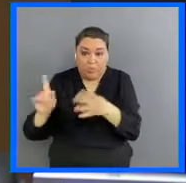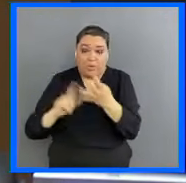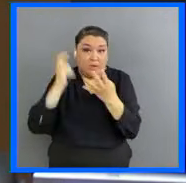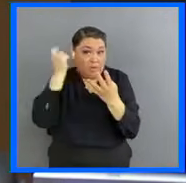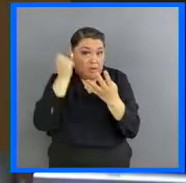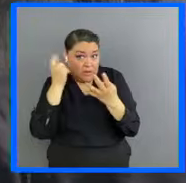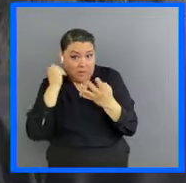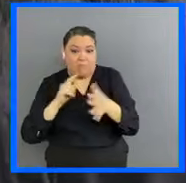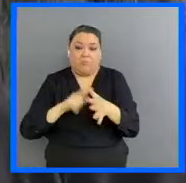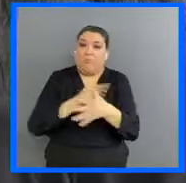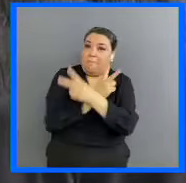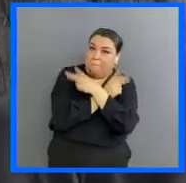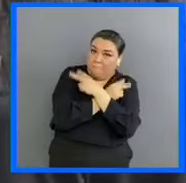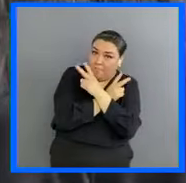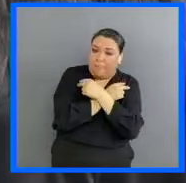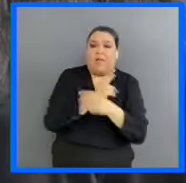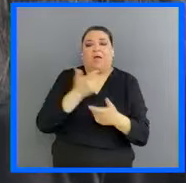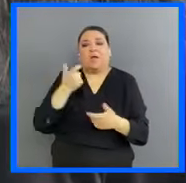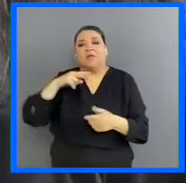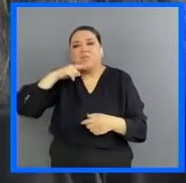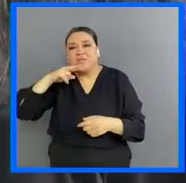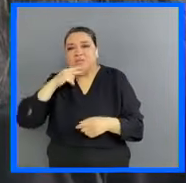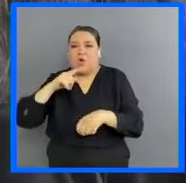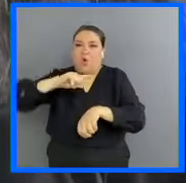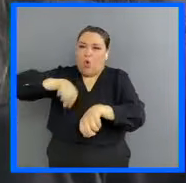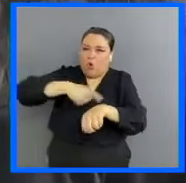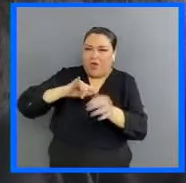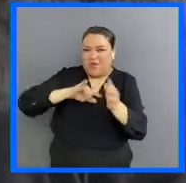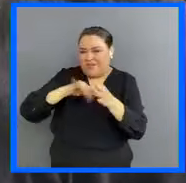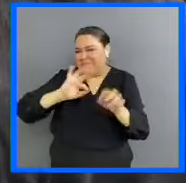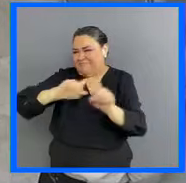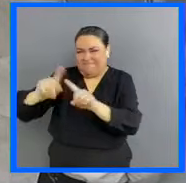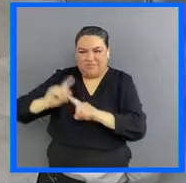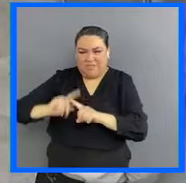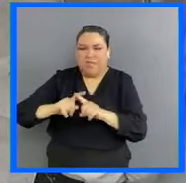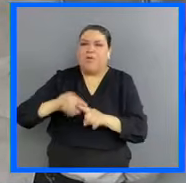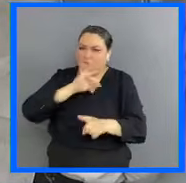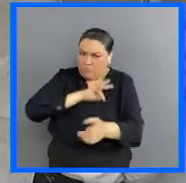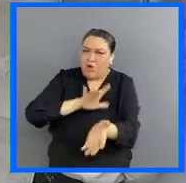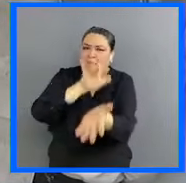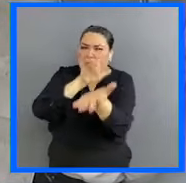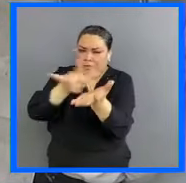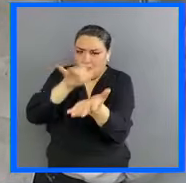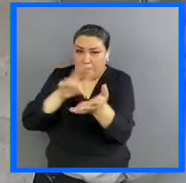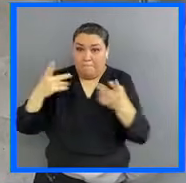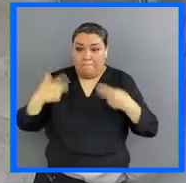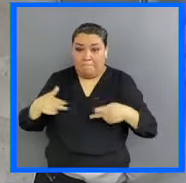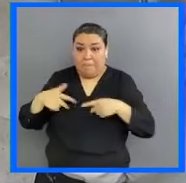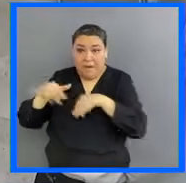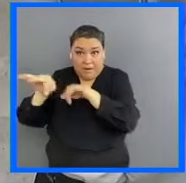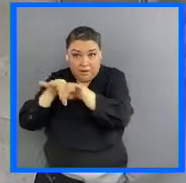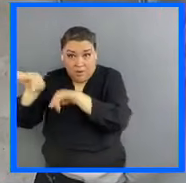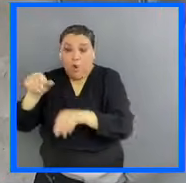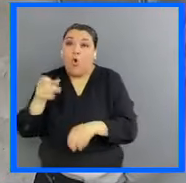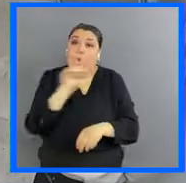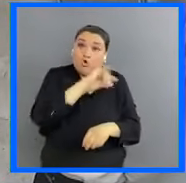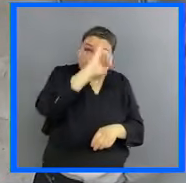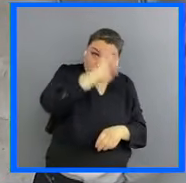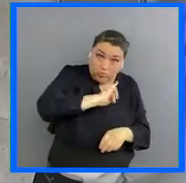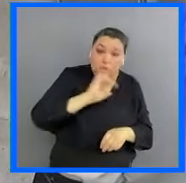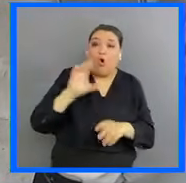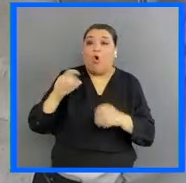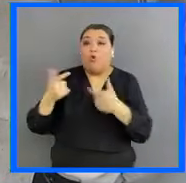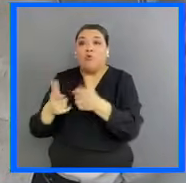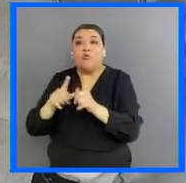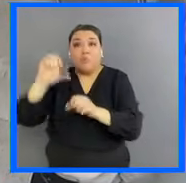vacaciones, aguinaldo, horas extra y más. Tanto personas trabajadoras como patrones y sindicatos tienen derecho a